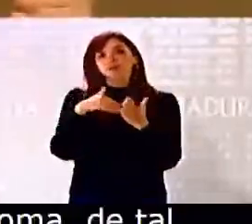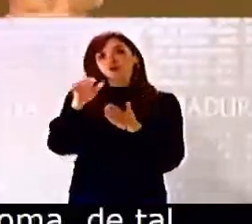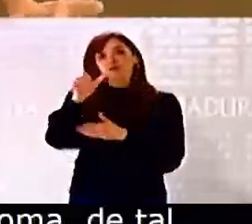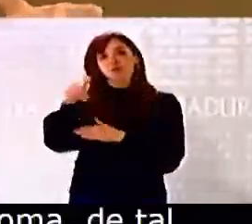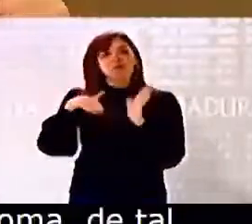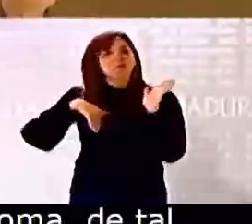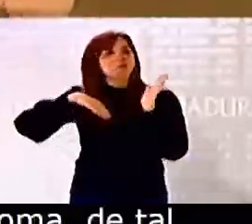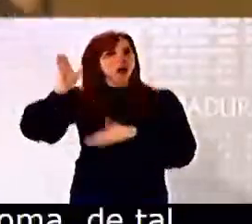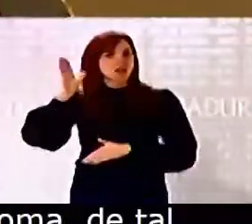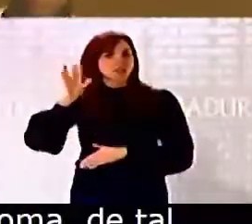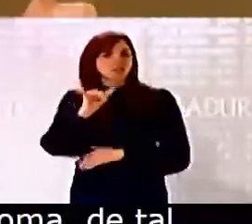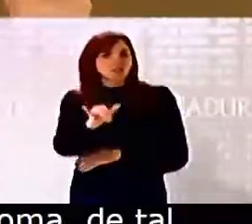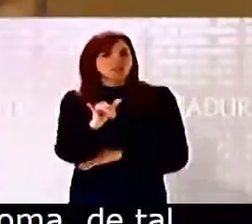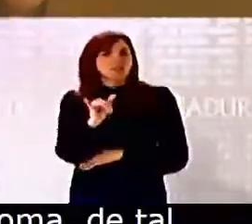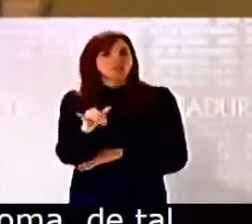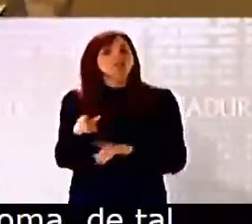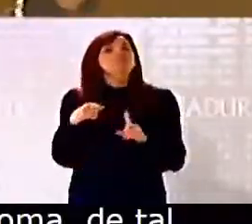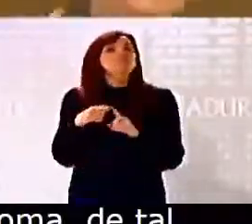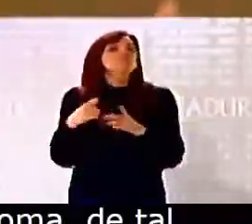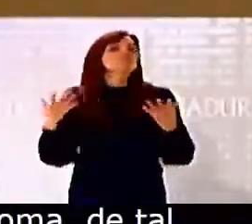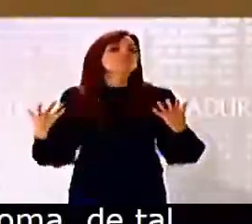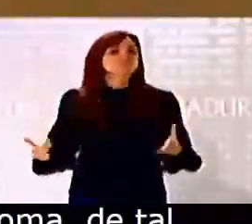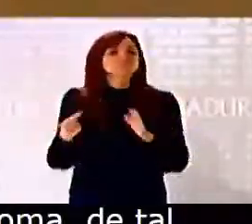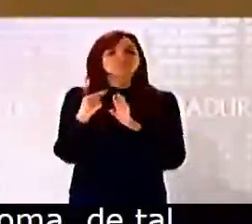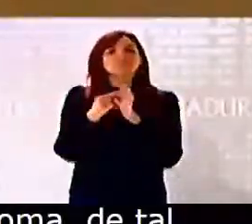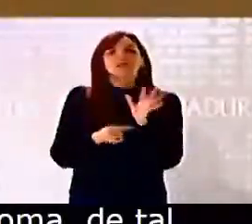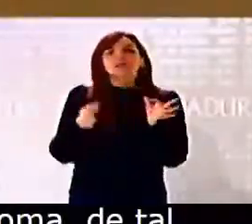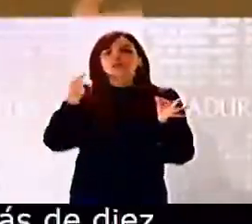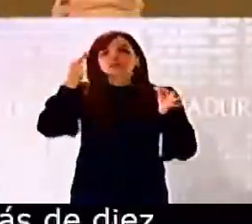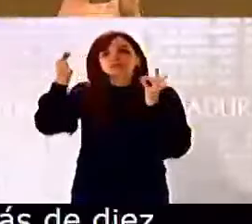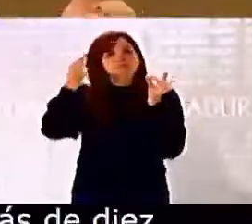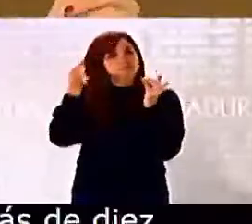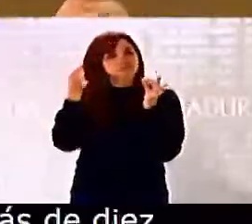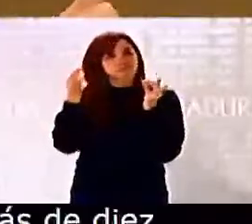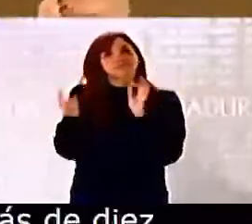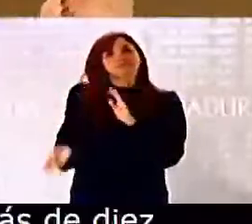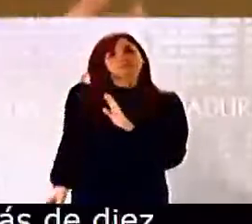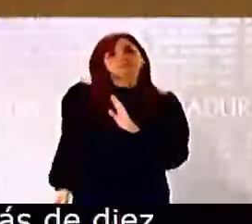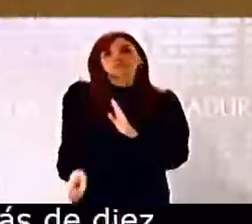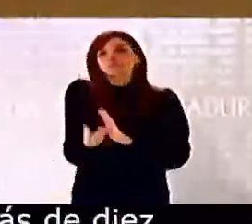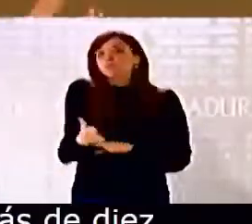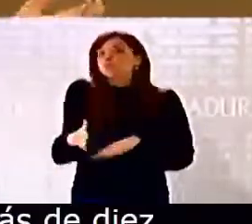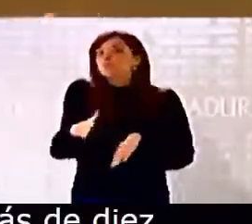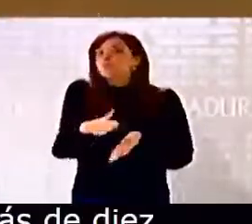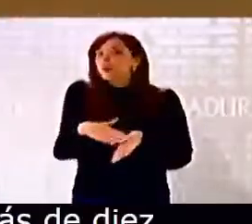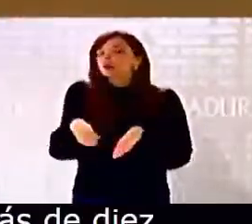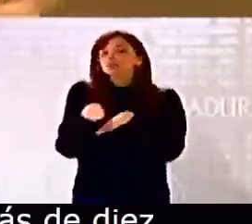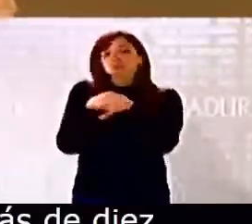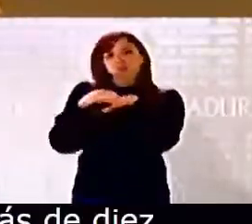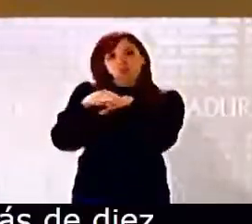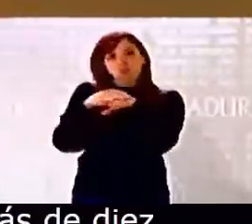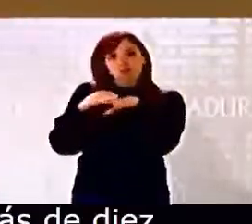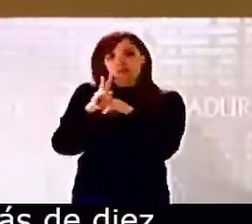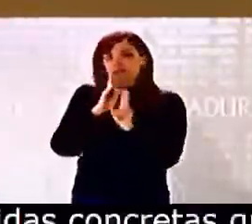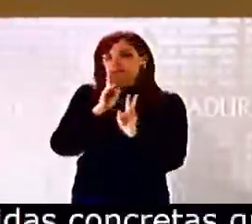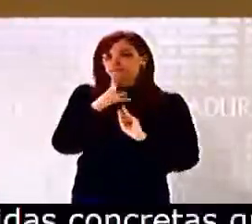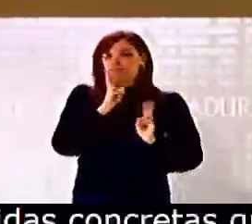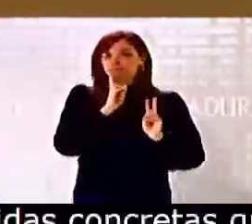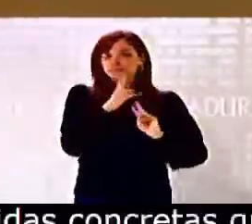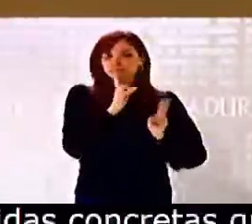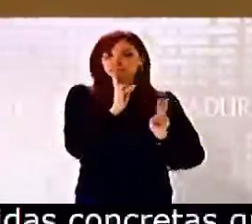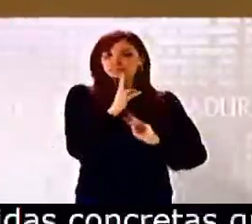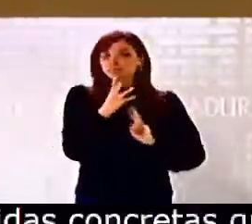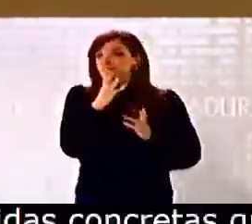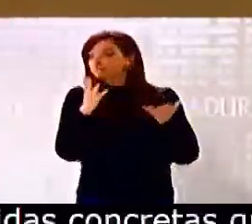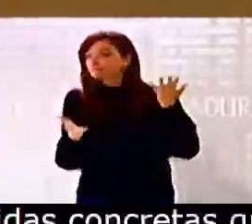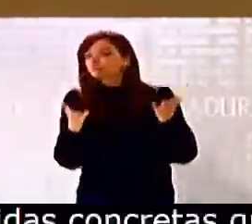para que pongamos en marcha medidas concretas que vengan a ser una solución y una respuesta a la falta de